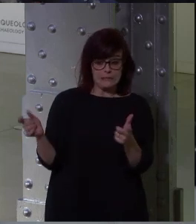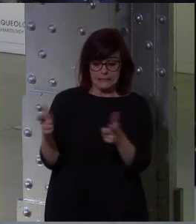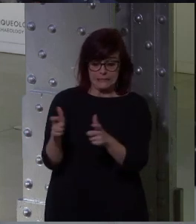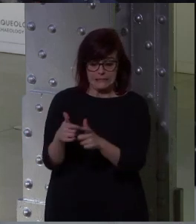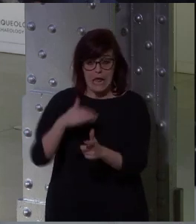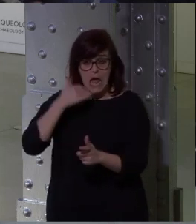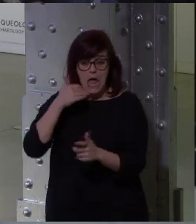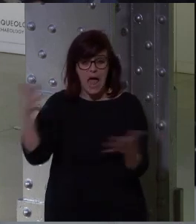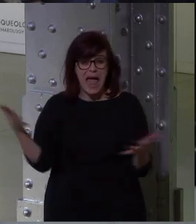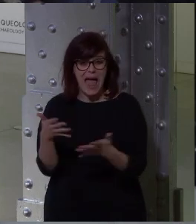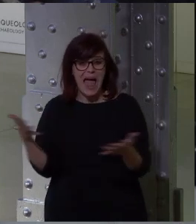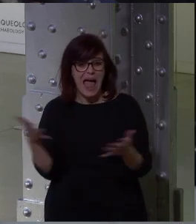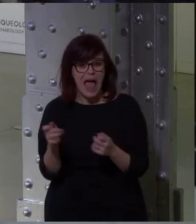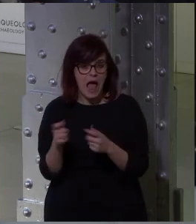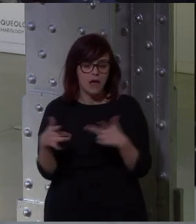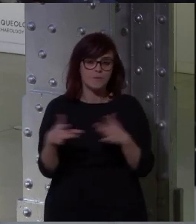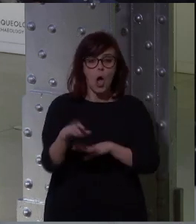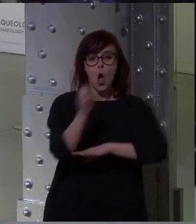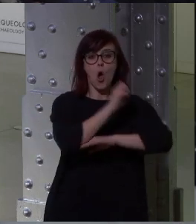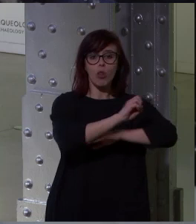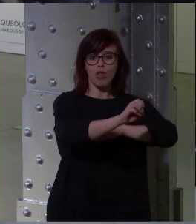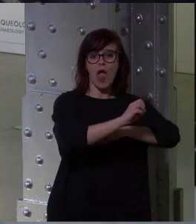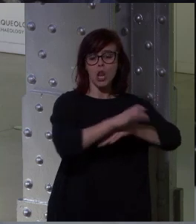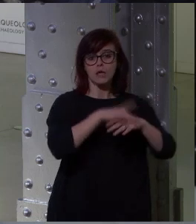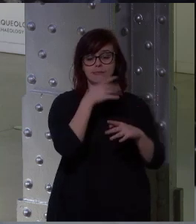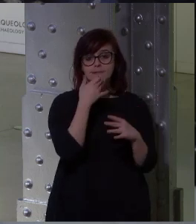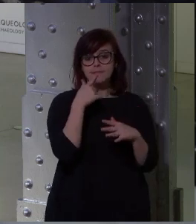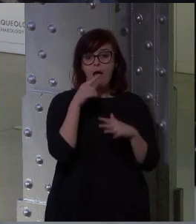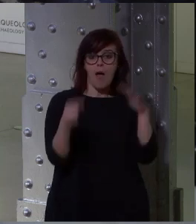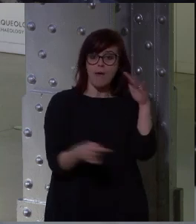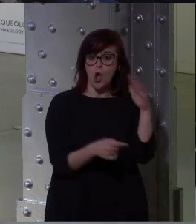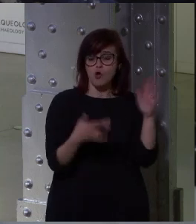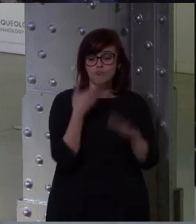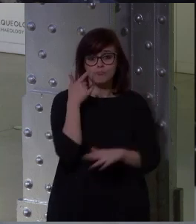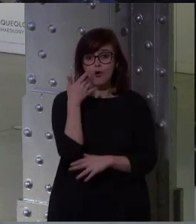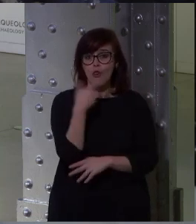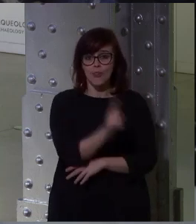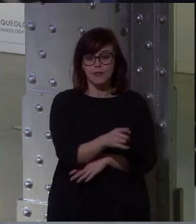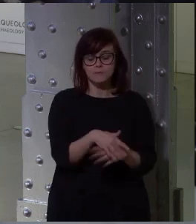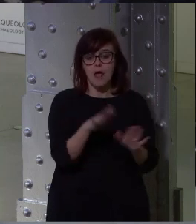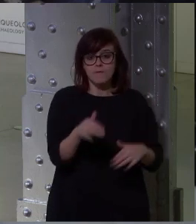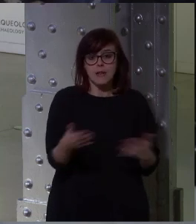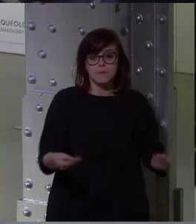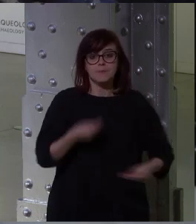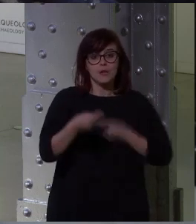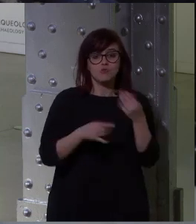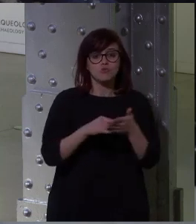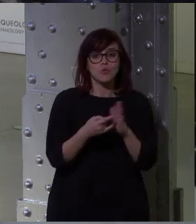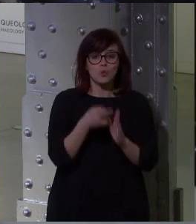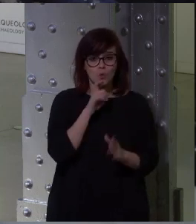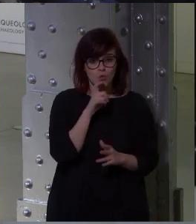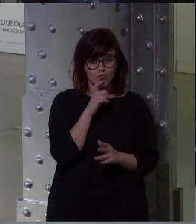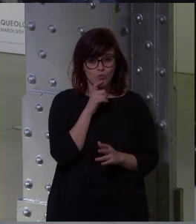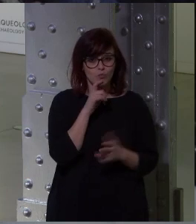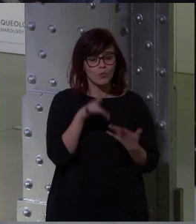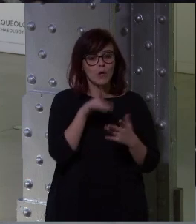océanos, todos los que no nos metemos debajo, pues no vemos la problemática que hay, pues indudablemente es difícil que